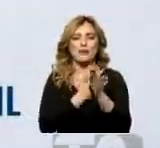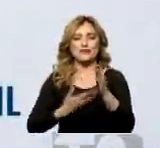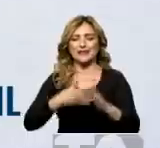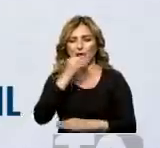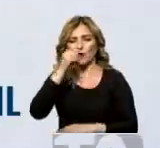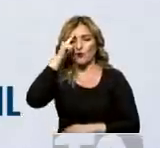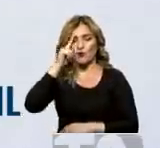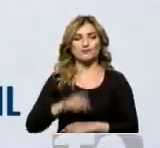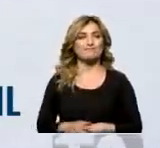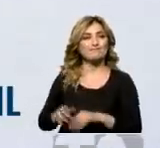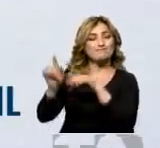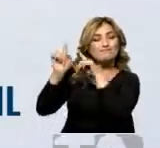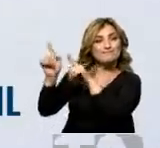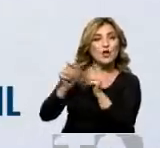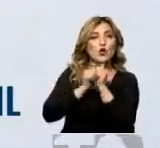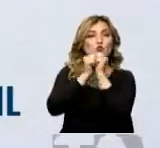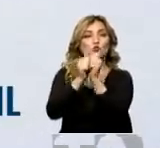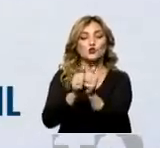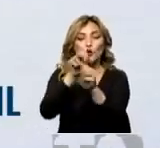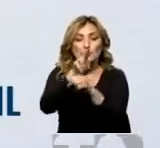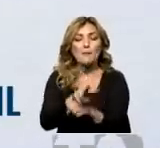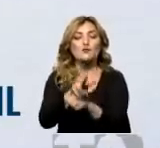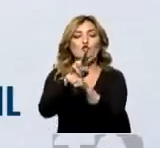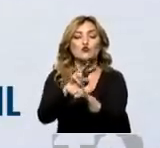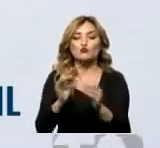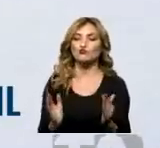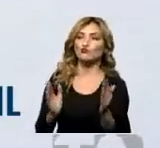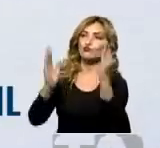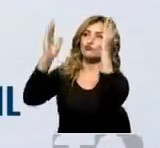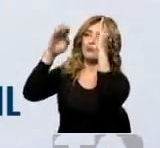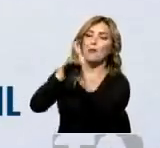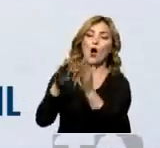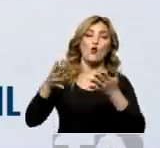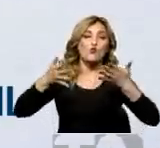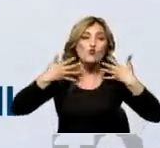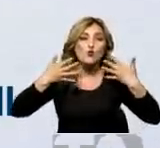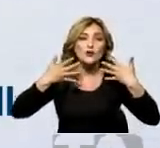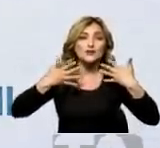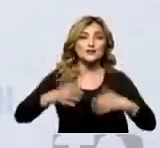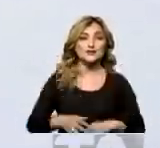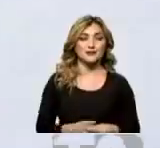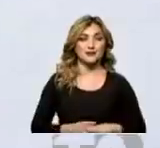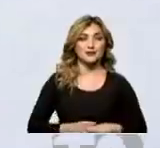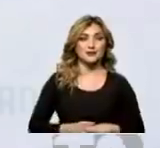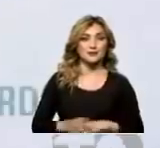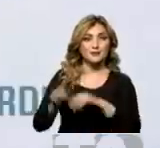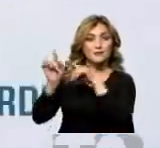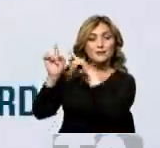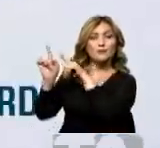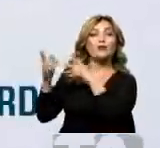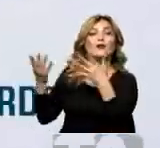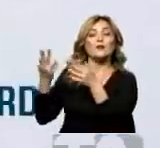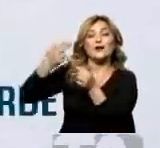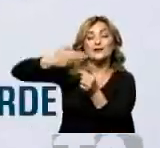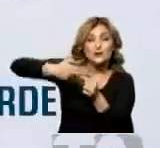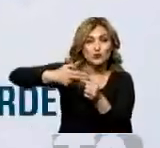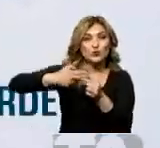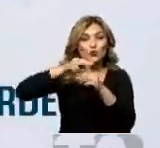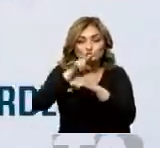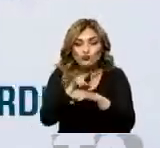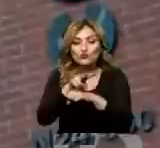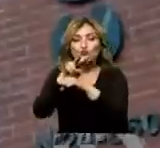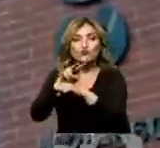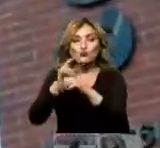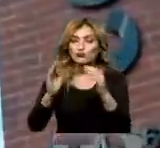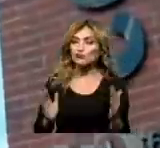Ceballos fue el perito que acompañó a una inspección en el edificio del Banco de Guayaquil. O Juan Pablo Bonilla, quien participó en la inspección